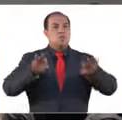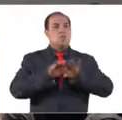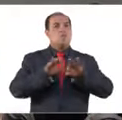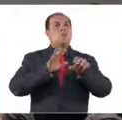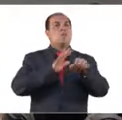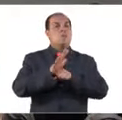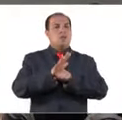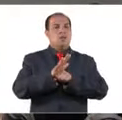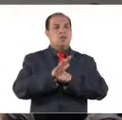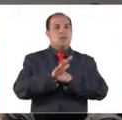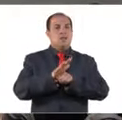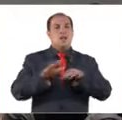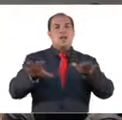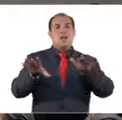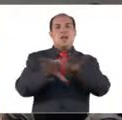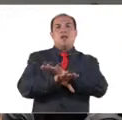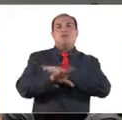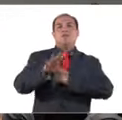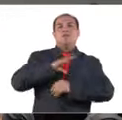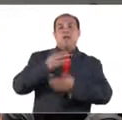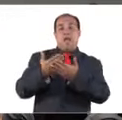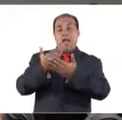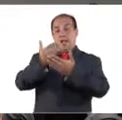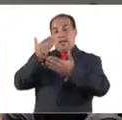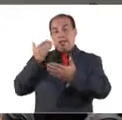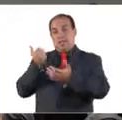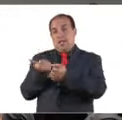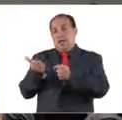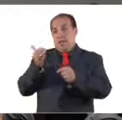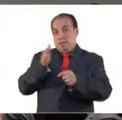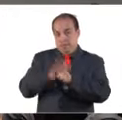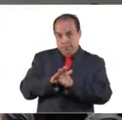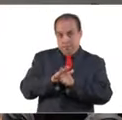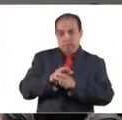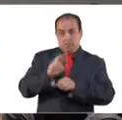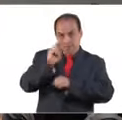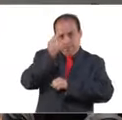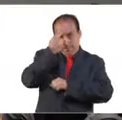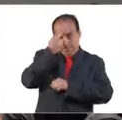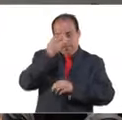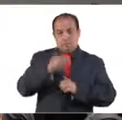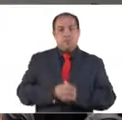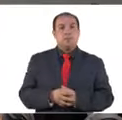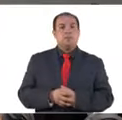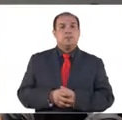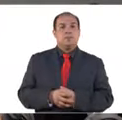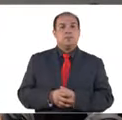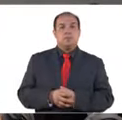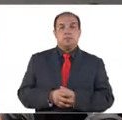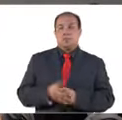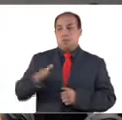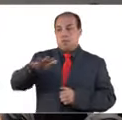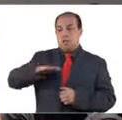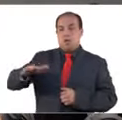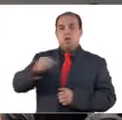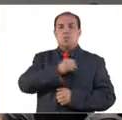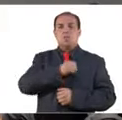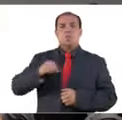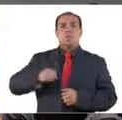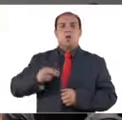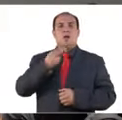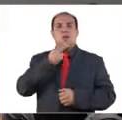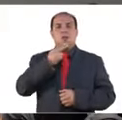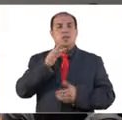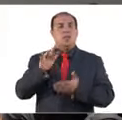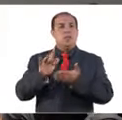cosas. Porque si ustedes recuerdan, en la administración pasada, se había obligado a los taxistas a usar una